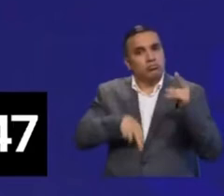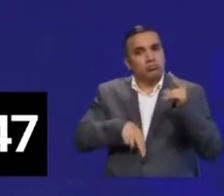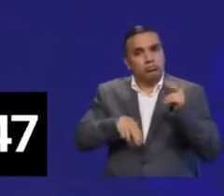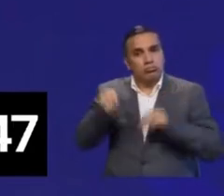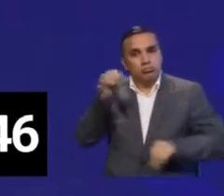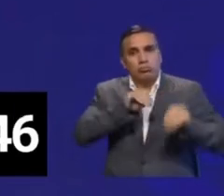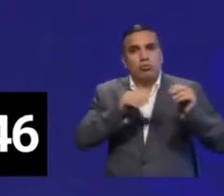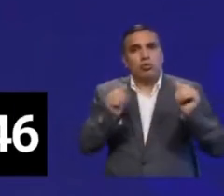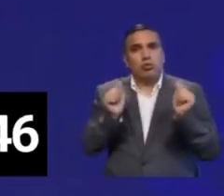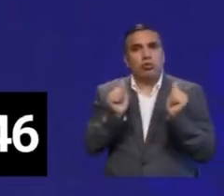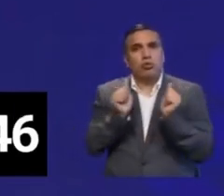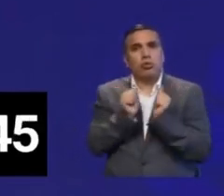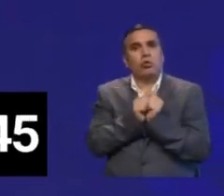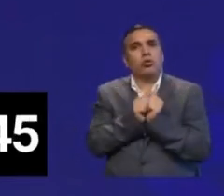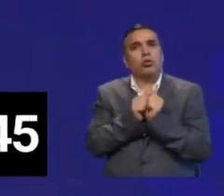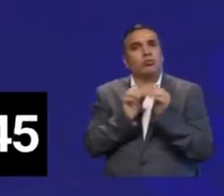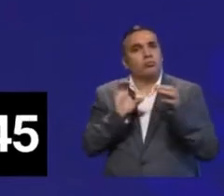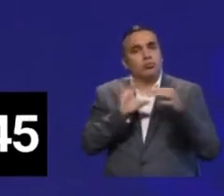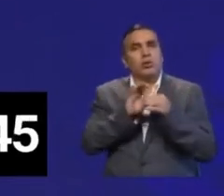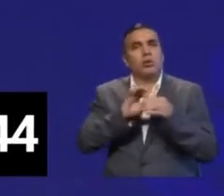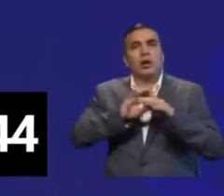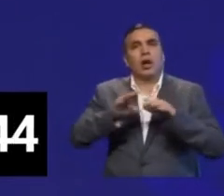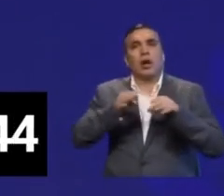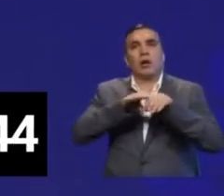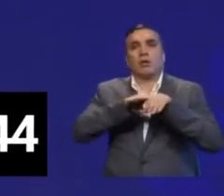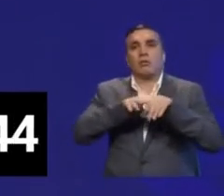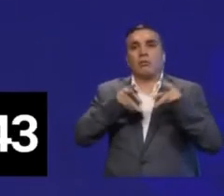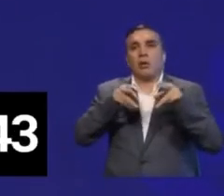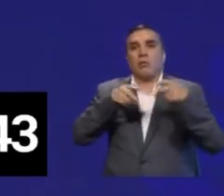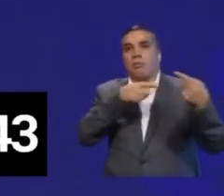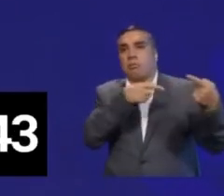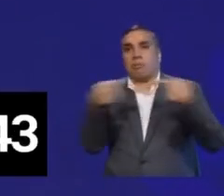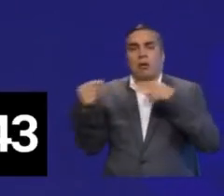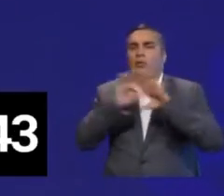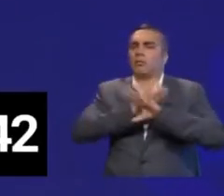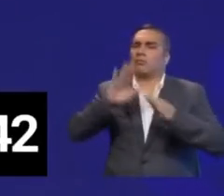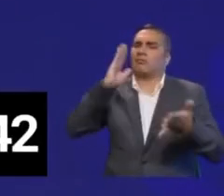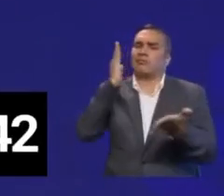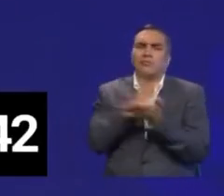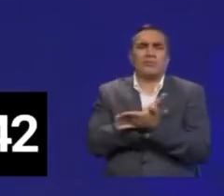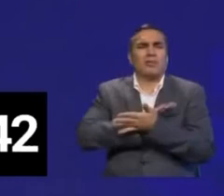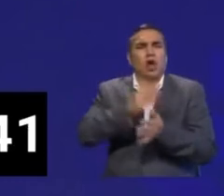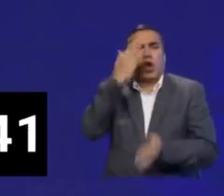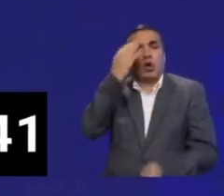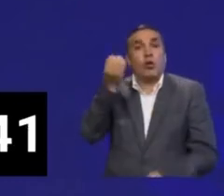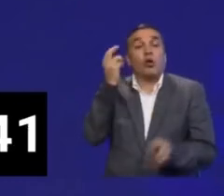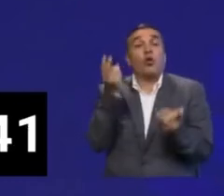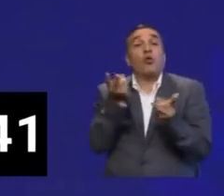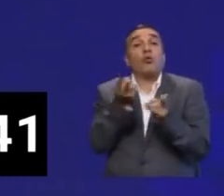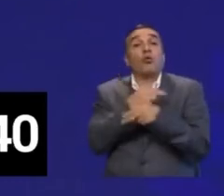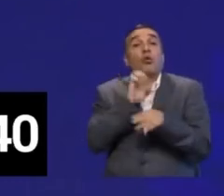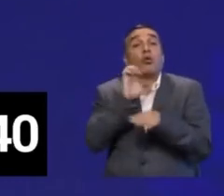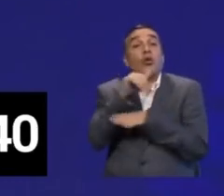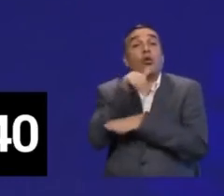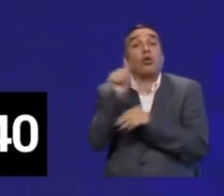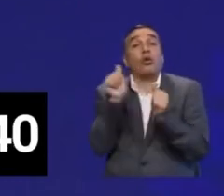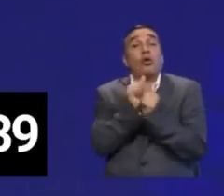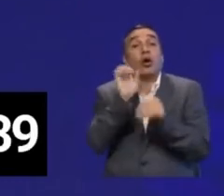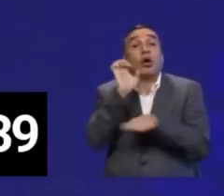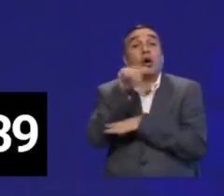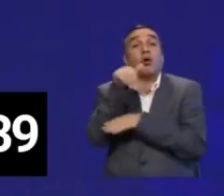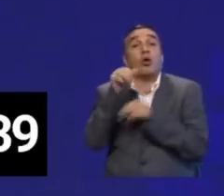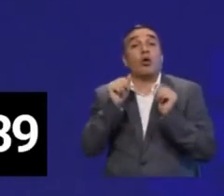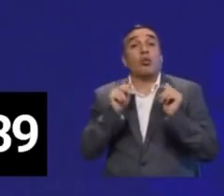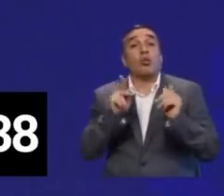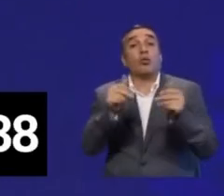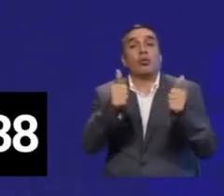no tanta confrontación y división de los políticos tradicionales. Yo veo un Ecuador productivo, un país de oportunidades, en